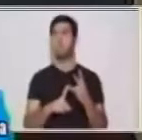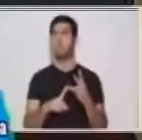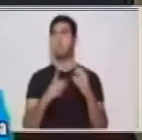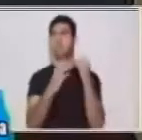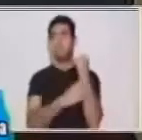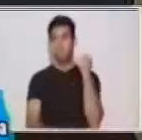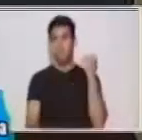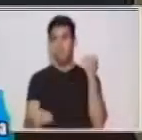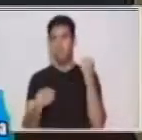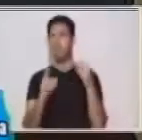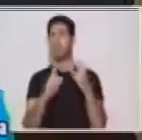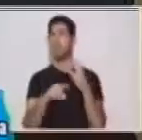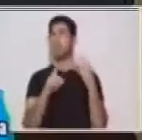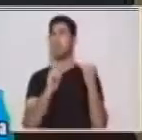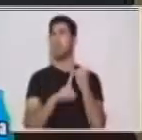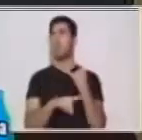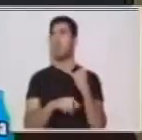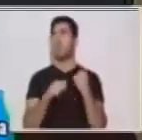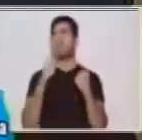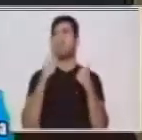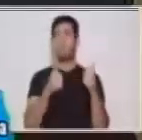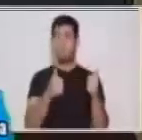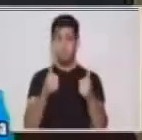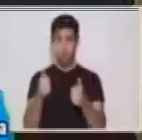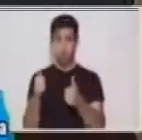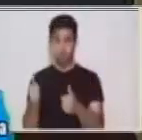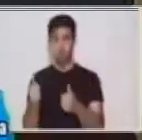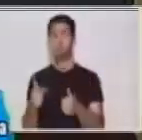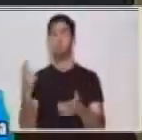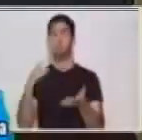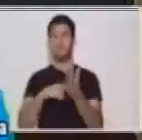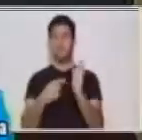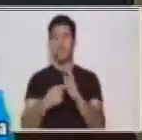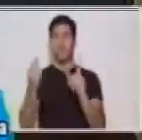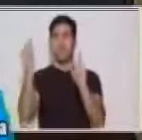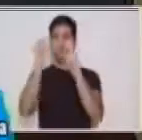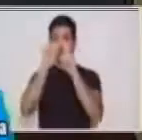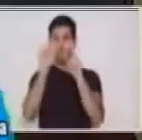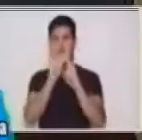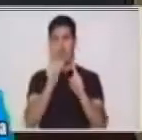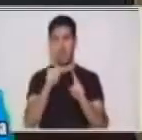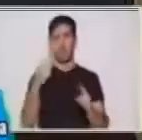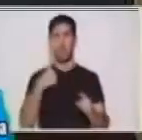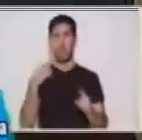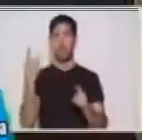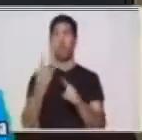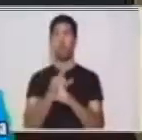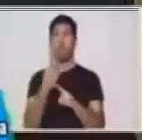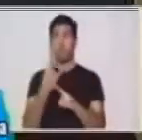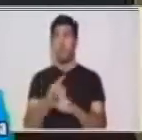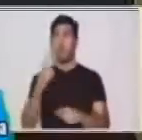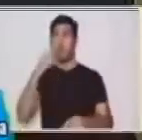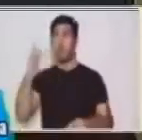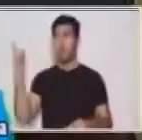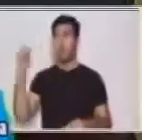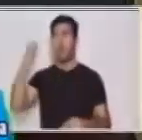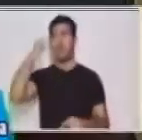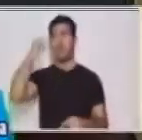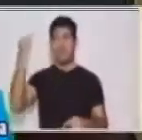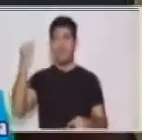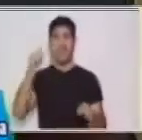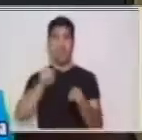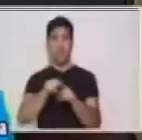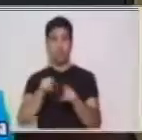pobre, también buenos. Entonces significa que las palabras que yo utilicé como idea